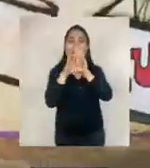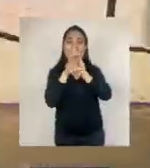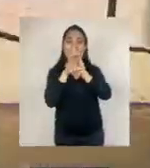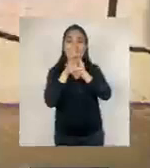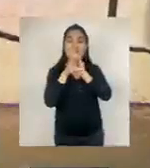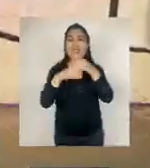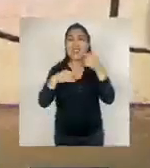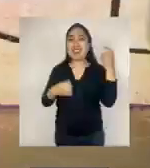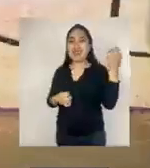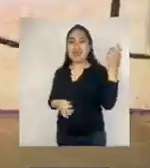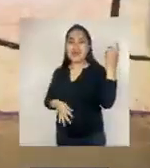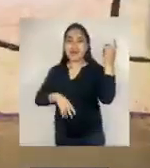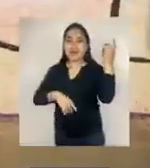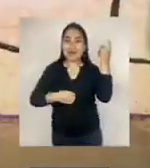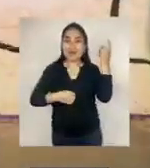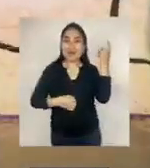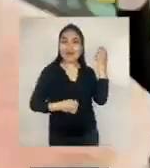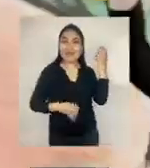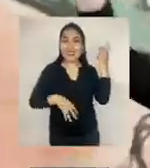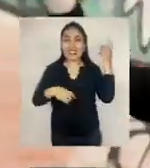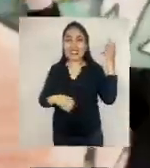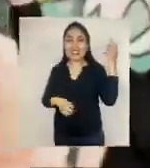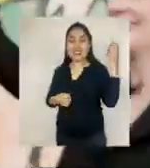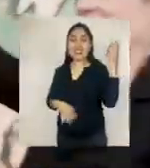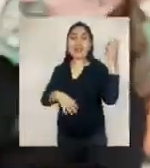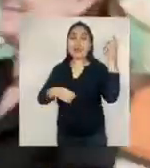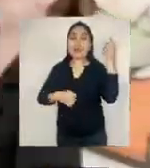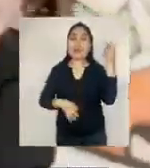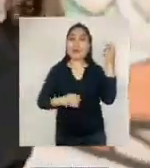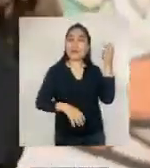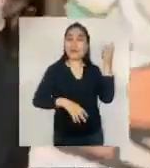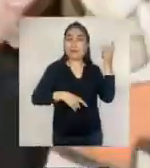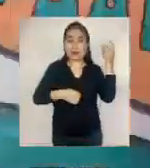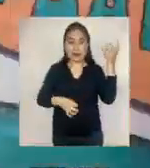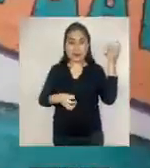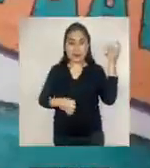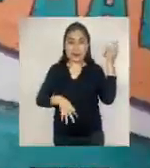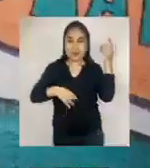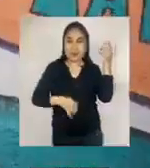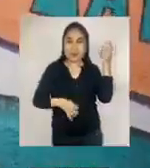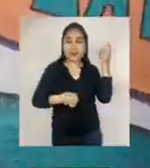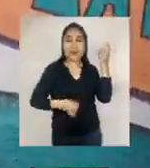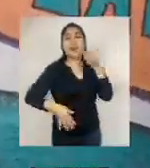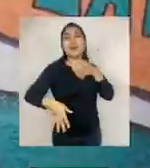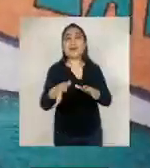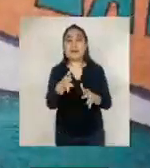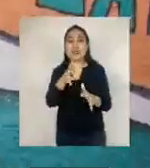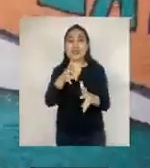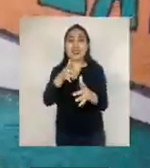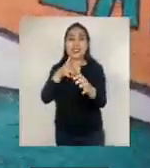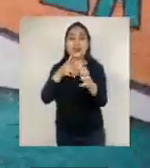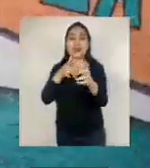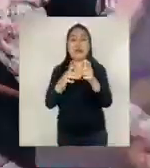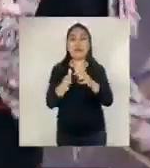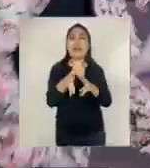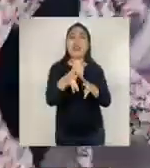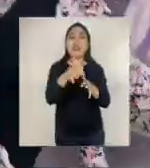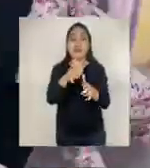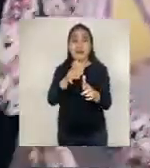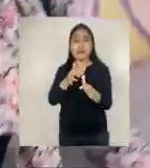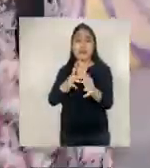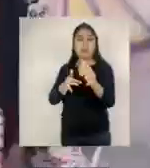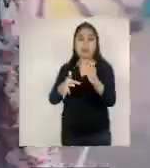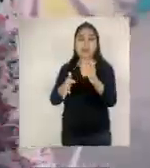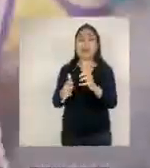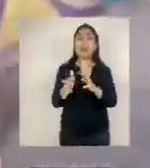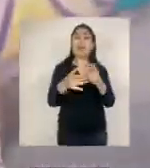social, cultural, política para las nuevas generaciones. Y por eso están los niños en este video participando y le entregan a nuestra compañera querida, le